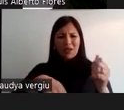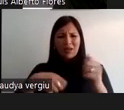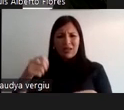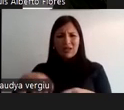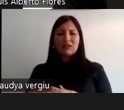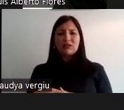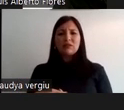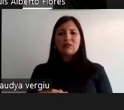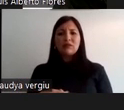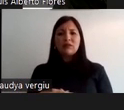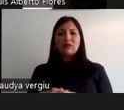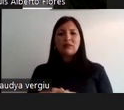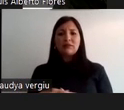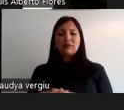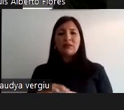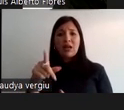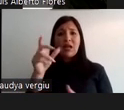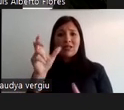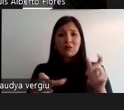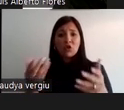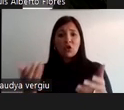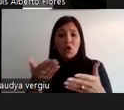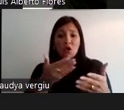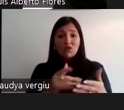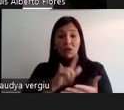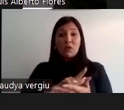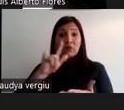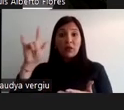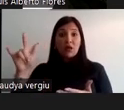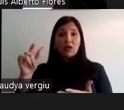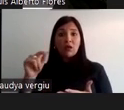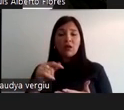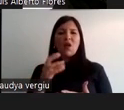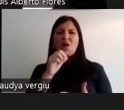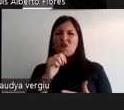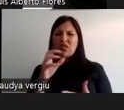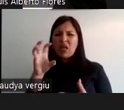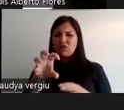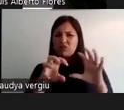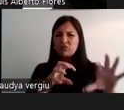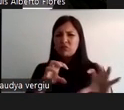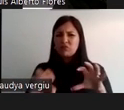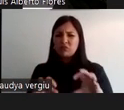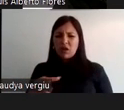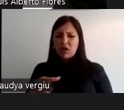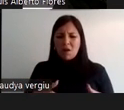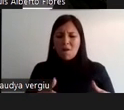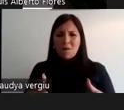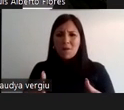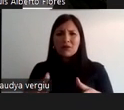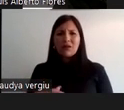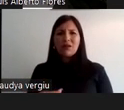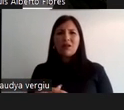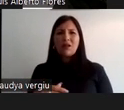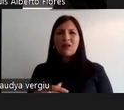nuestros de las personas que ofrecen viajes no es también estructuradas en las pasarelas de repente no son